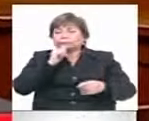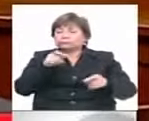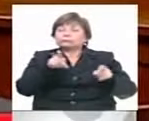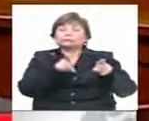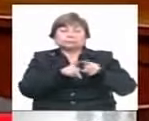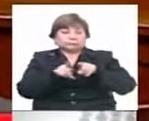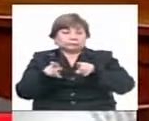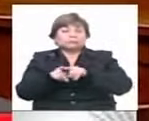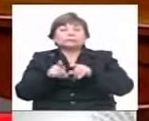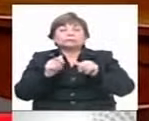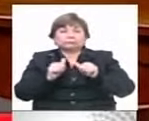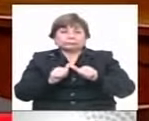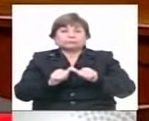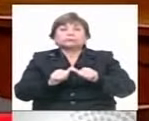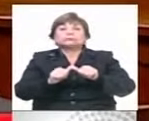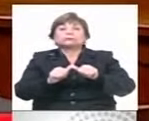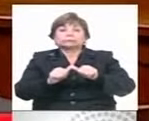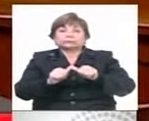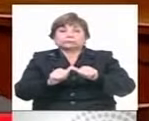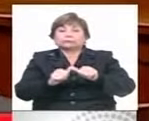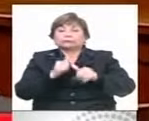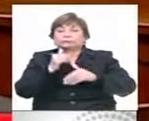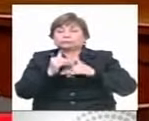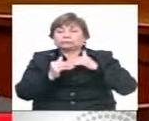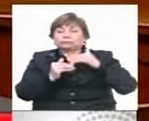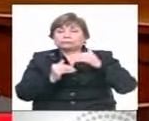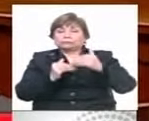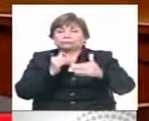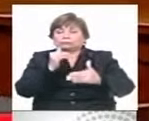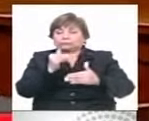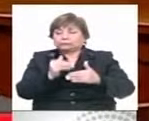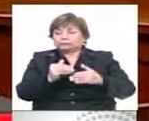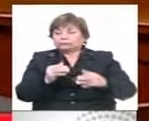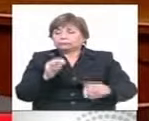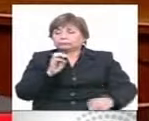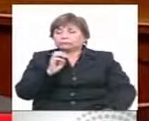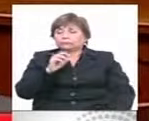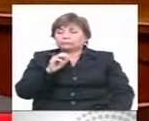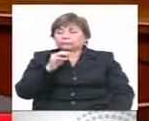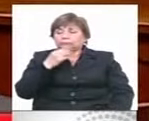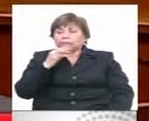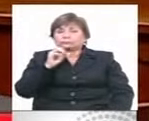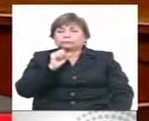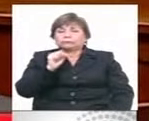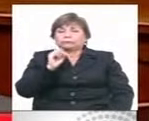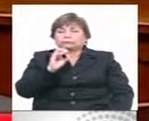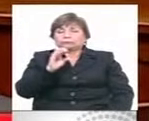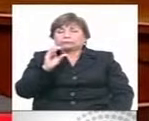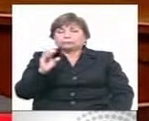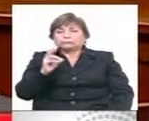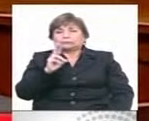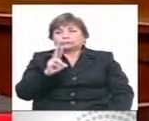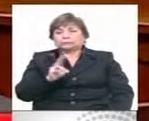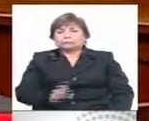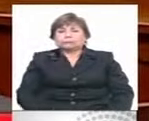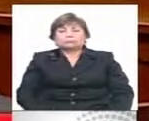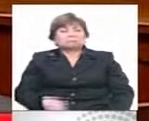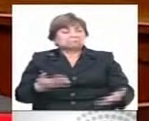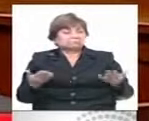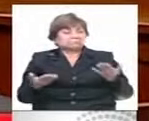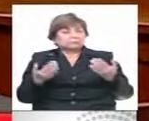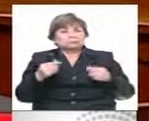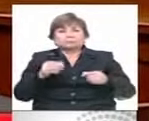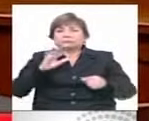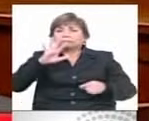se continuará realizando el secuenciamiento genómico de SARS-CoV-2 durante el presente